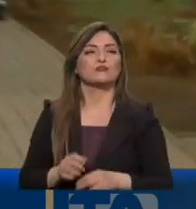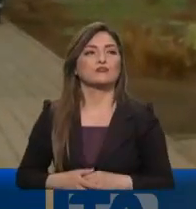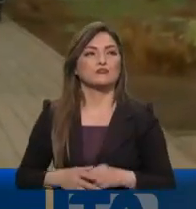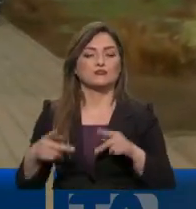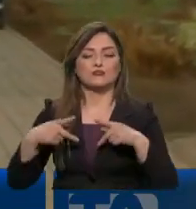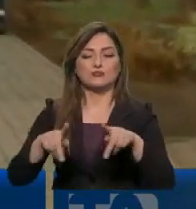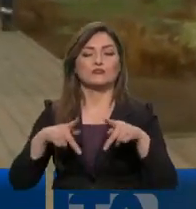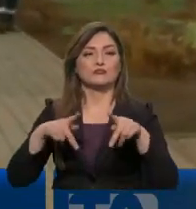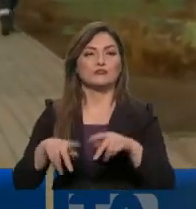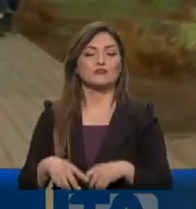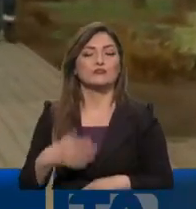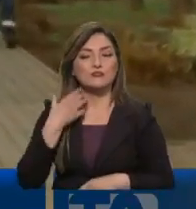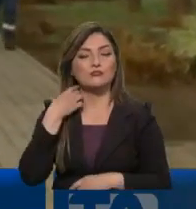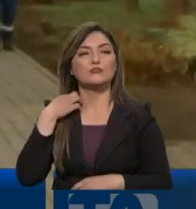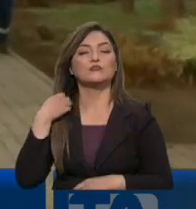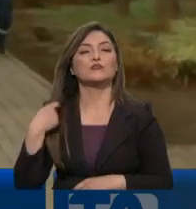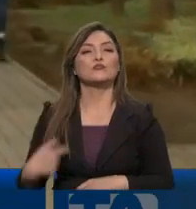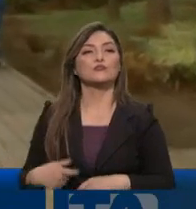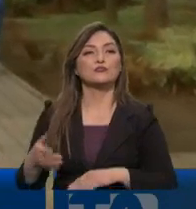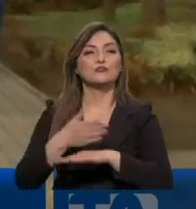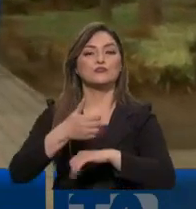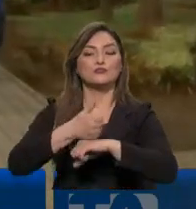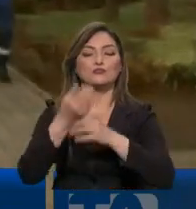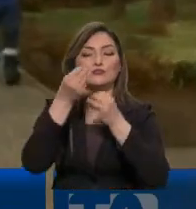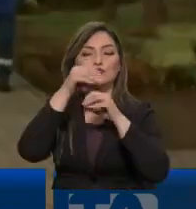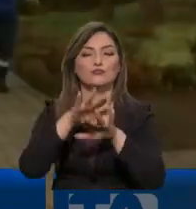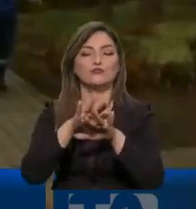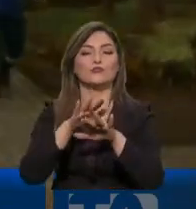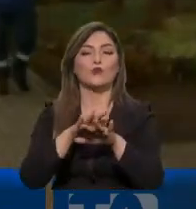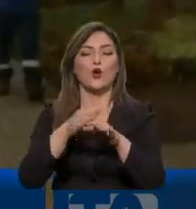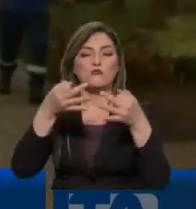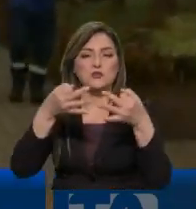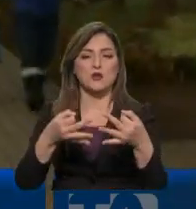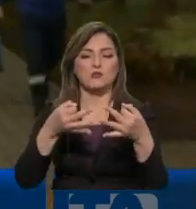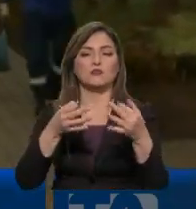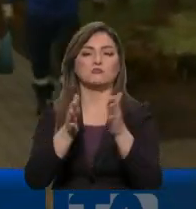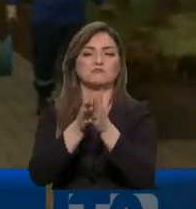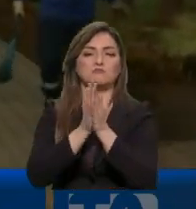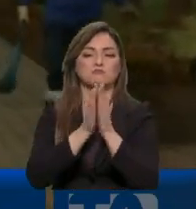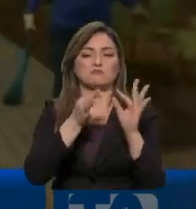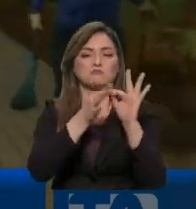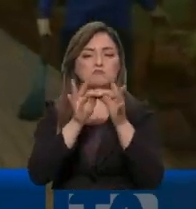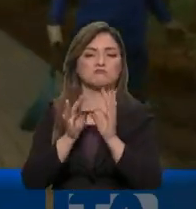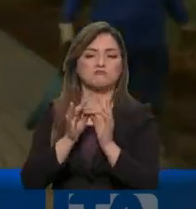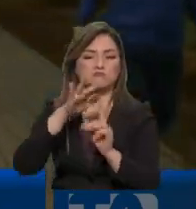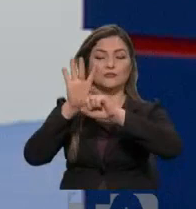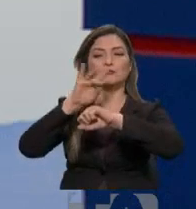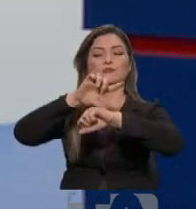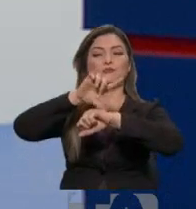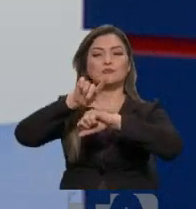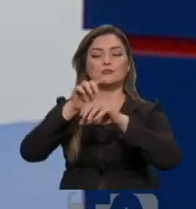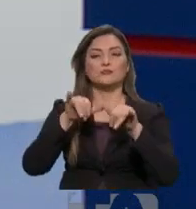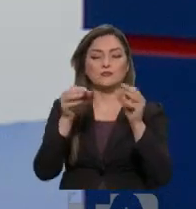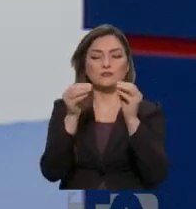los permisos, al igual que ya nos mencionaban las autoridades que mediante sus canales oficiales pueden pedir el mantenimiento de los parques.